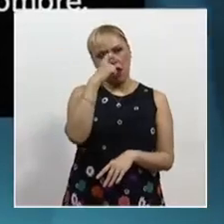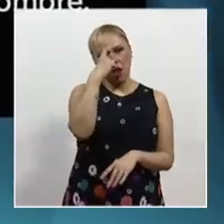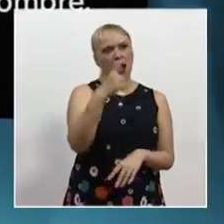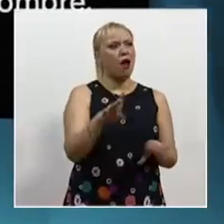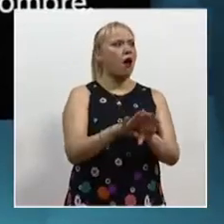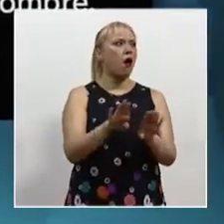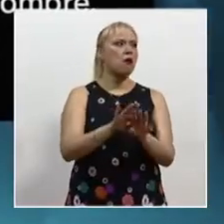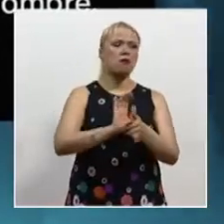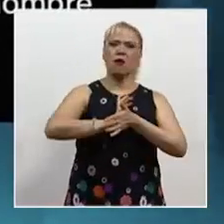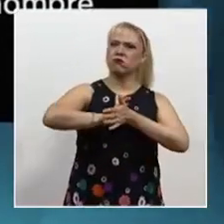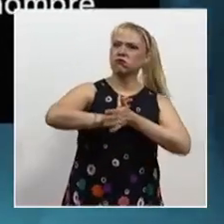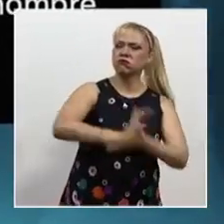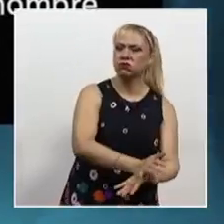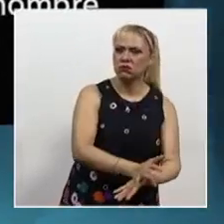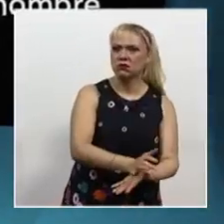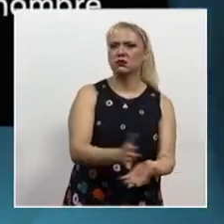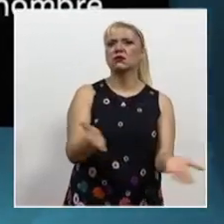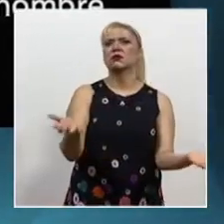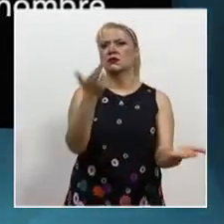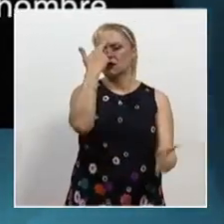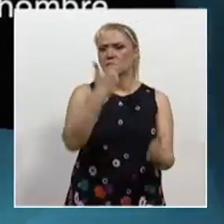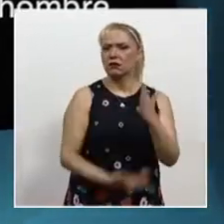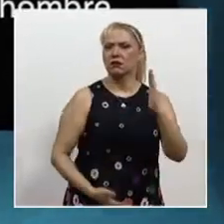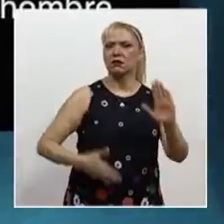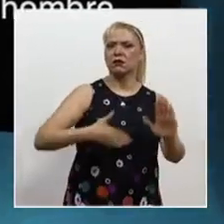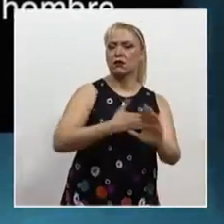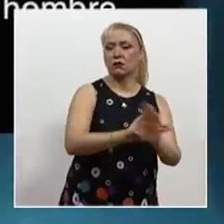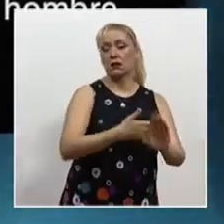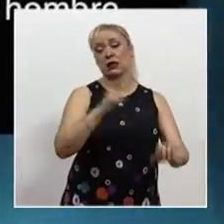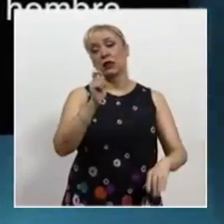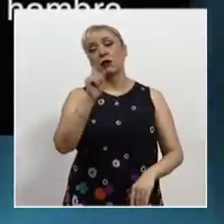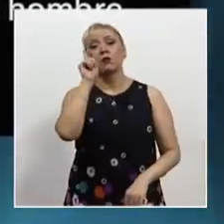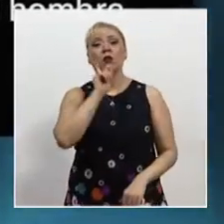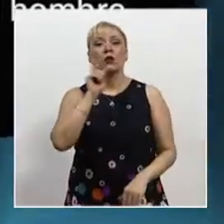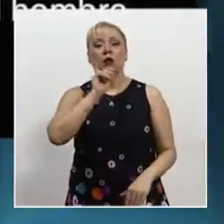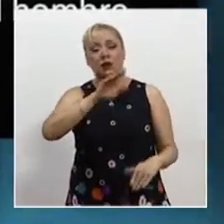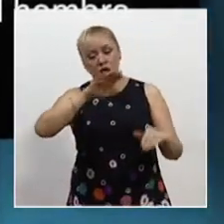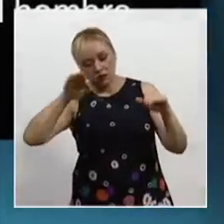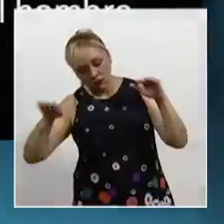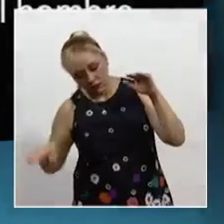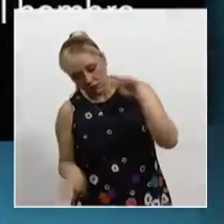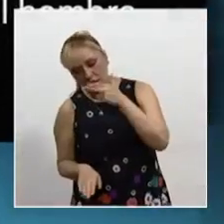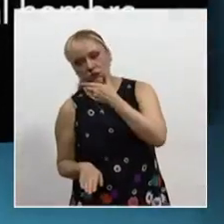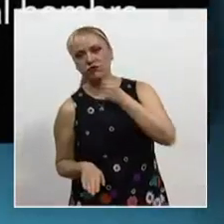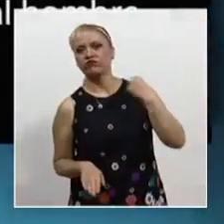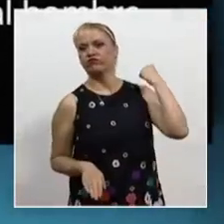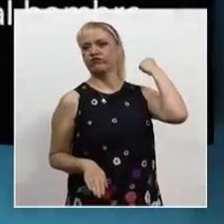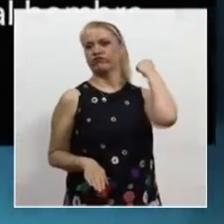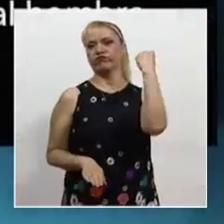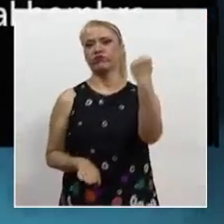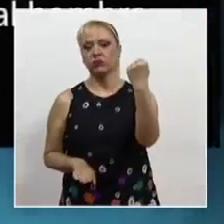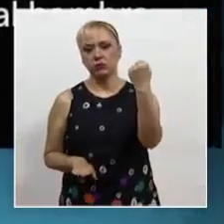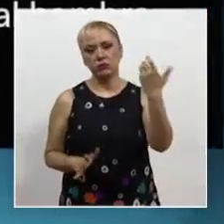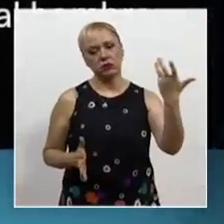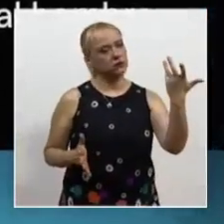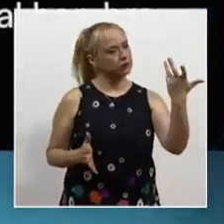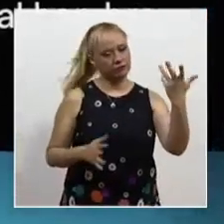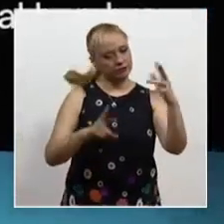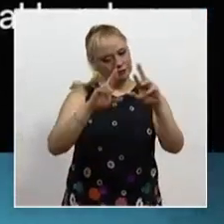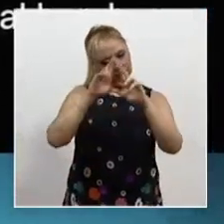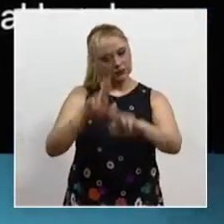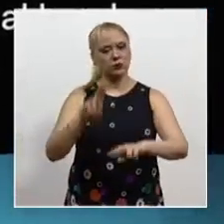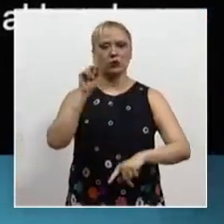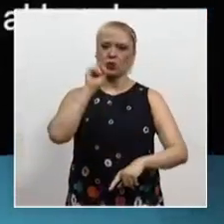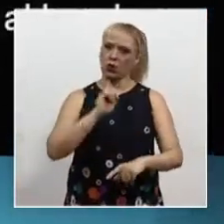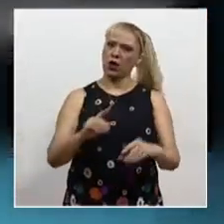un medio a través del cual se perpetúa la posición subordinada de la mujer con respecto al hombre y reconoce el derecho de las mujeres a una